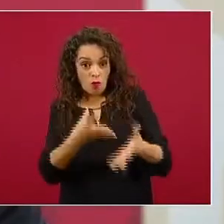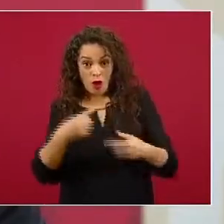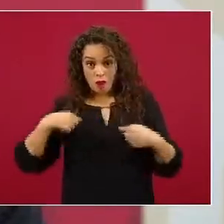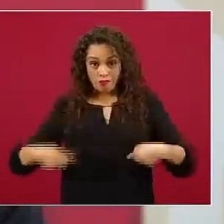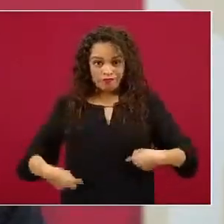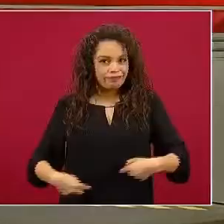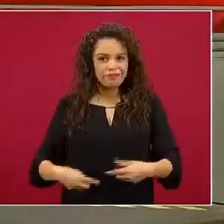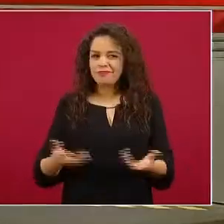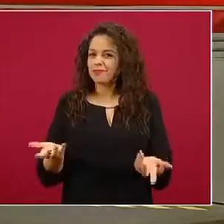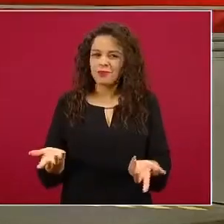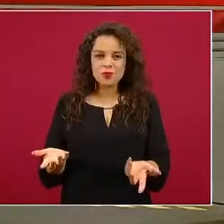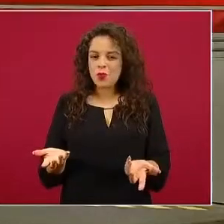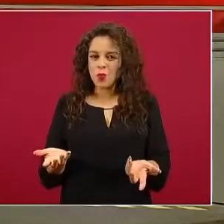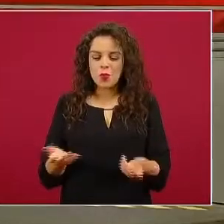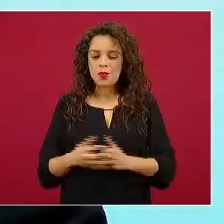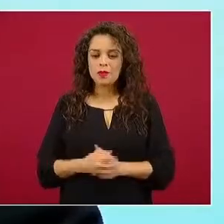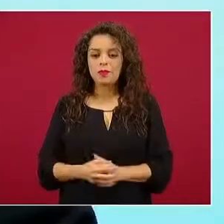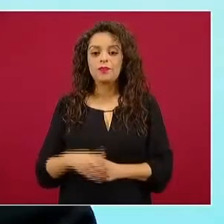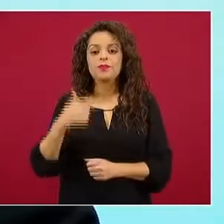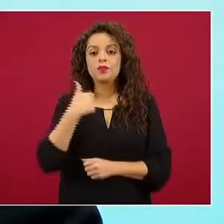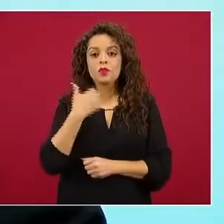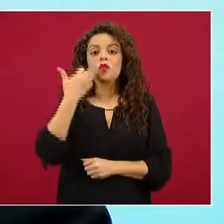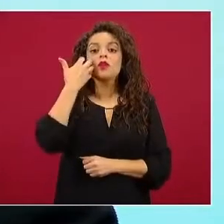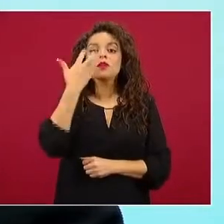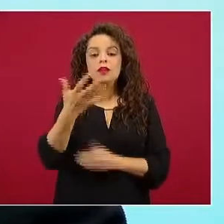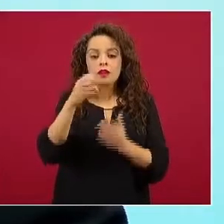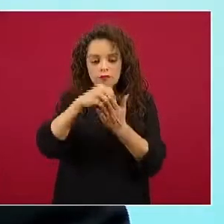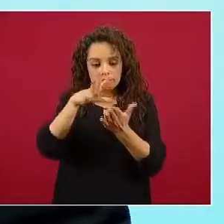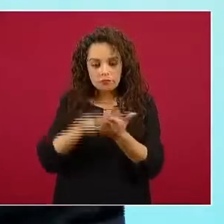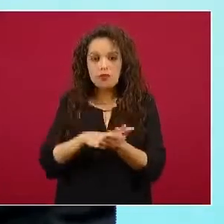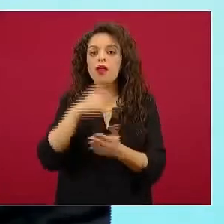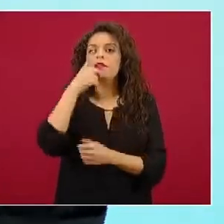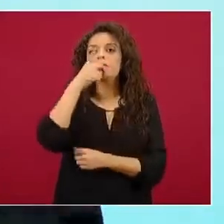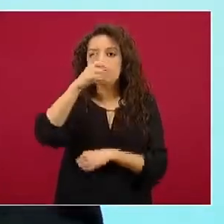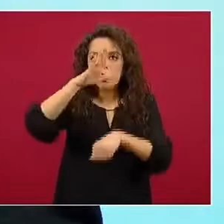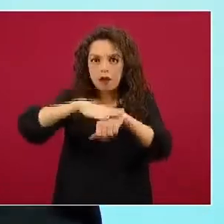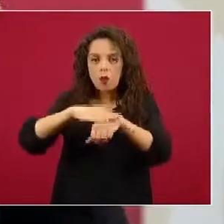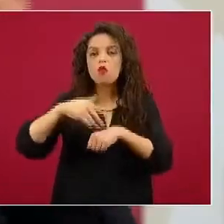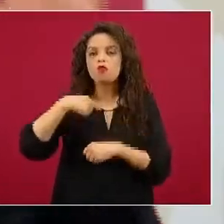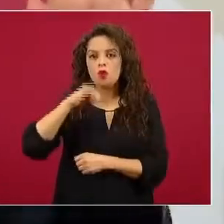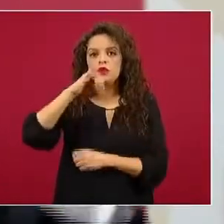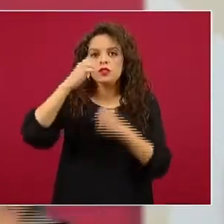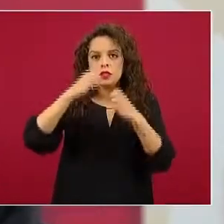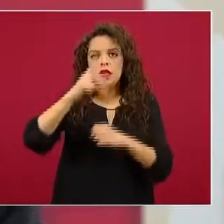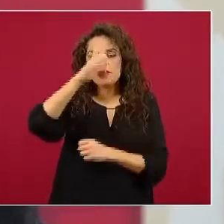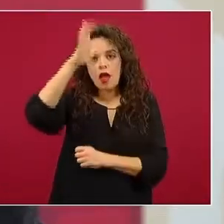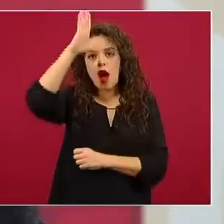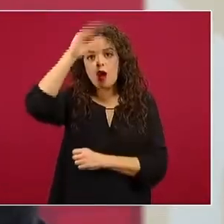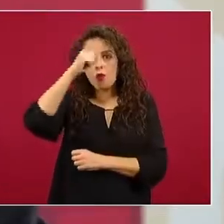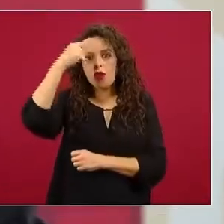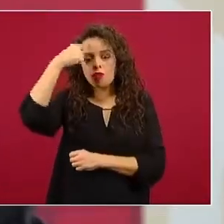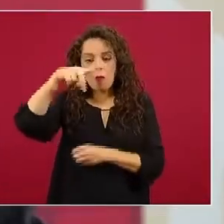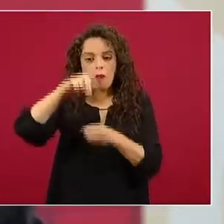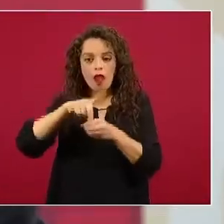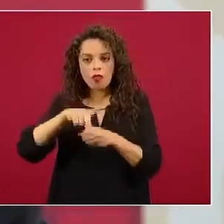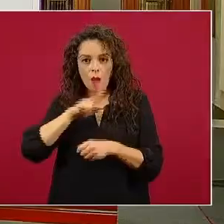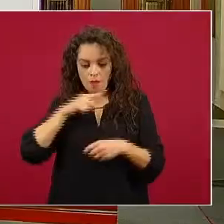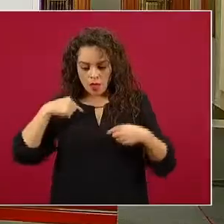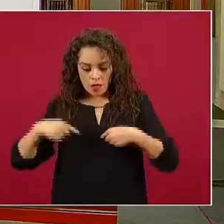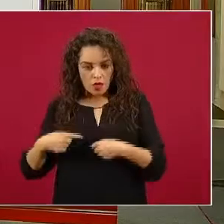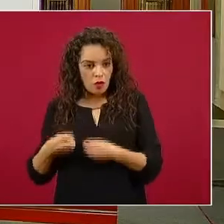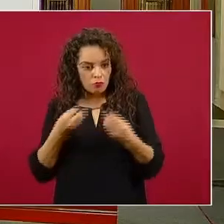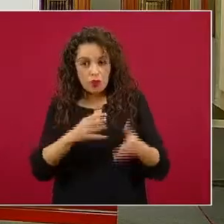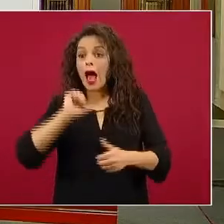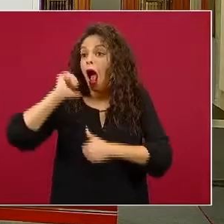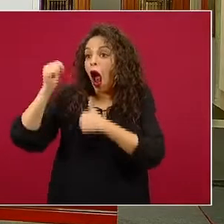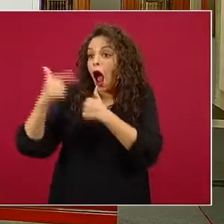manifestación expresa de decir, yo estoy de acuerdo con la donación, si algún día sucede algo, mi familia puede saber